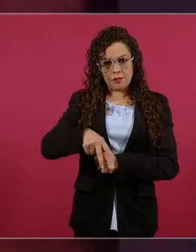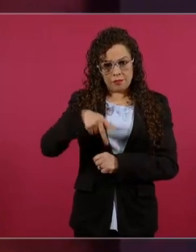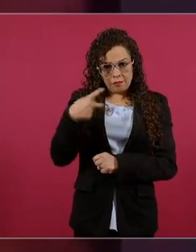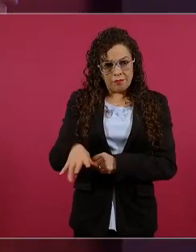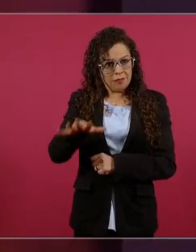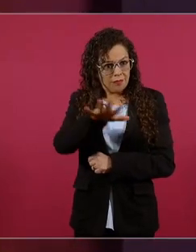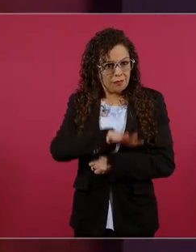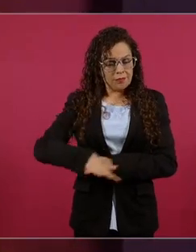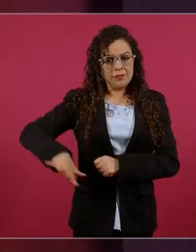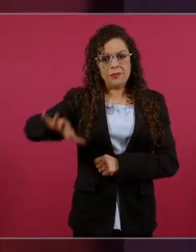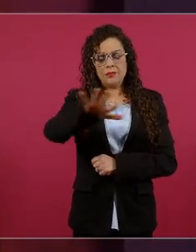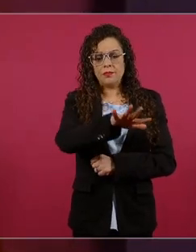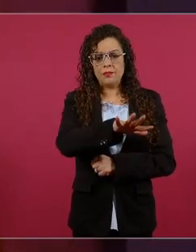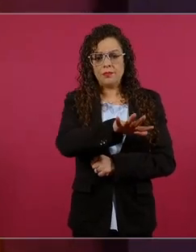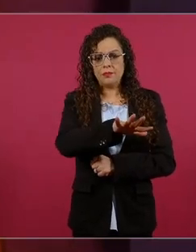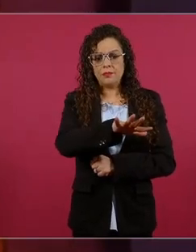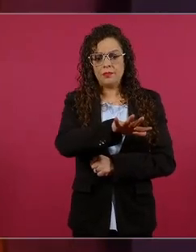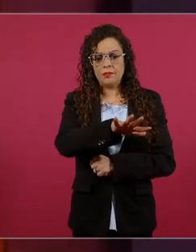Entonces,